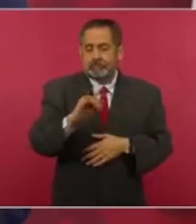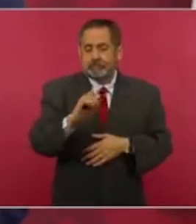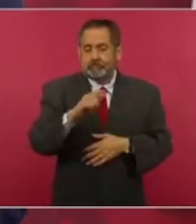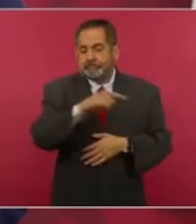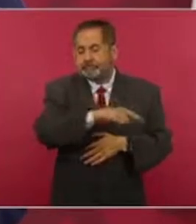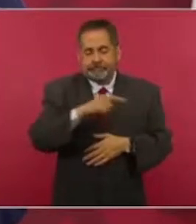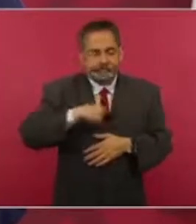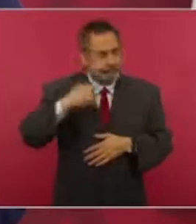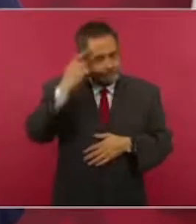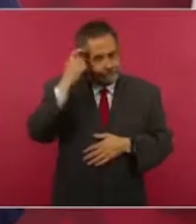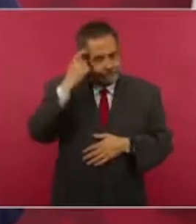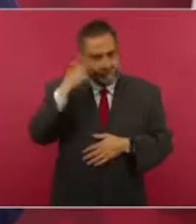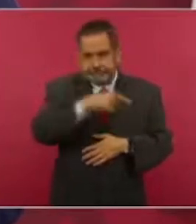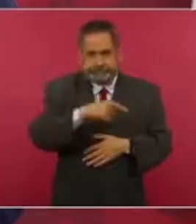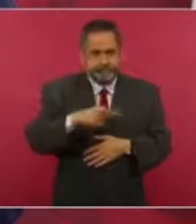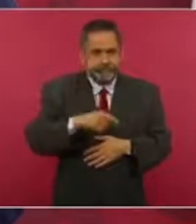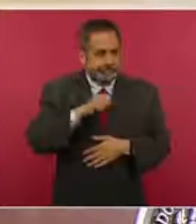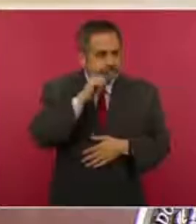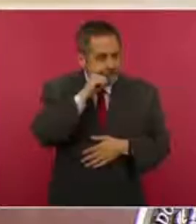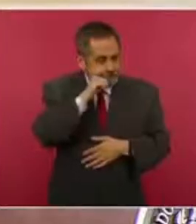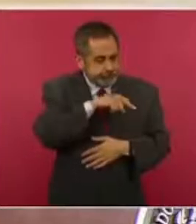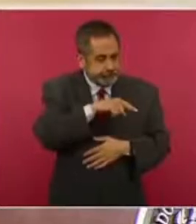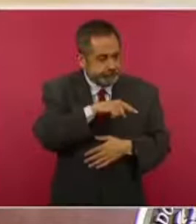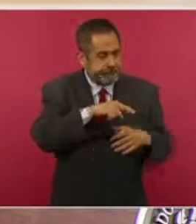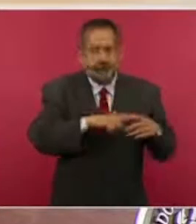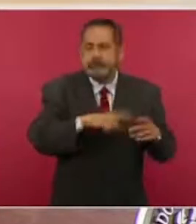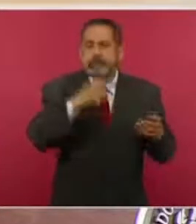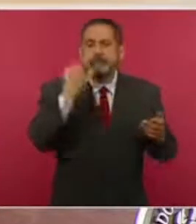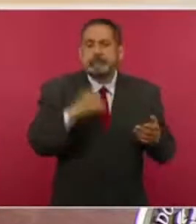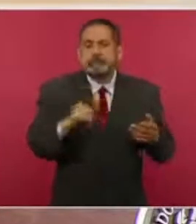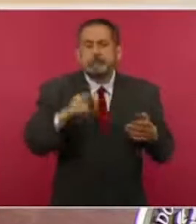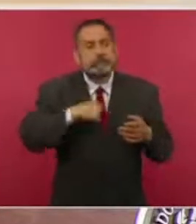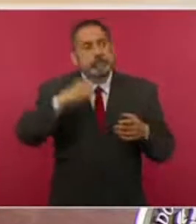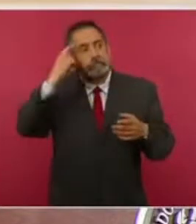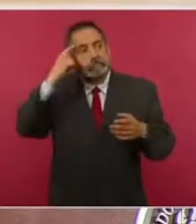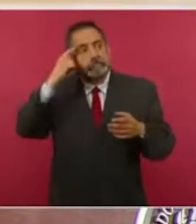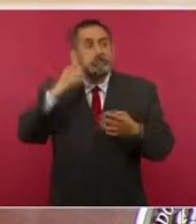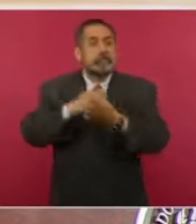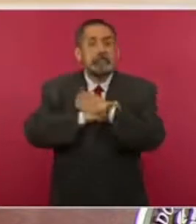con el absurdo de privatizar la educación,